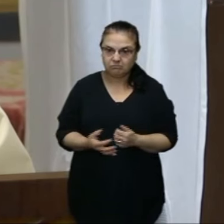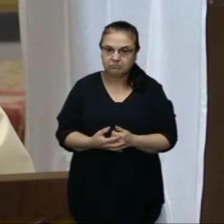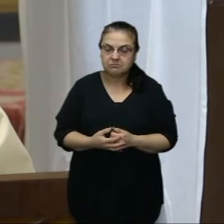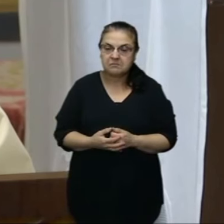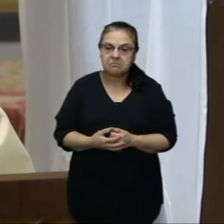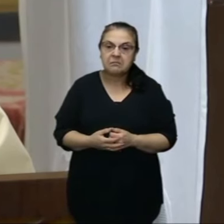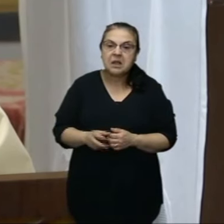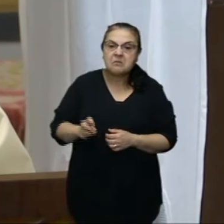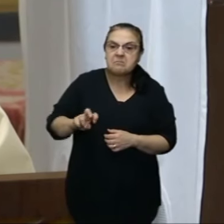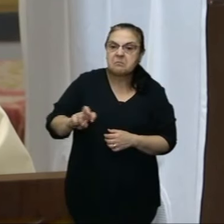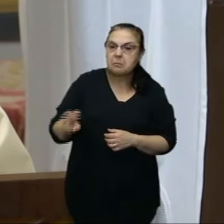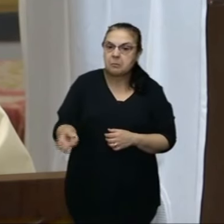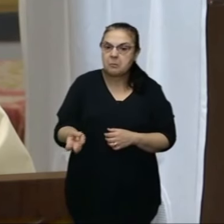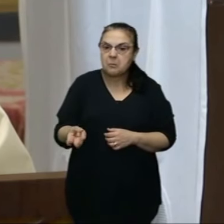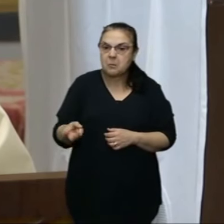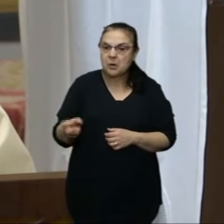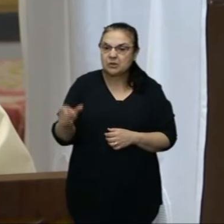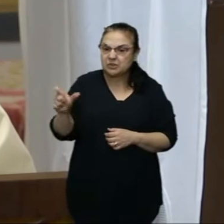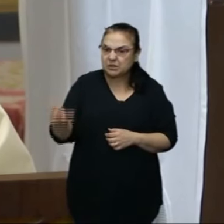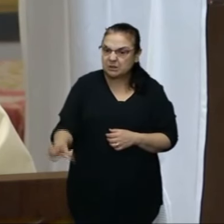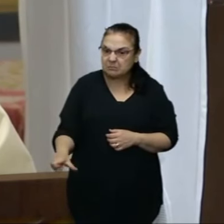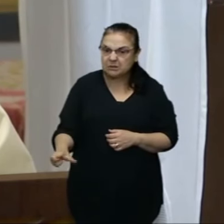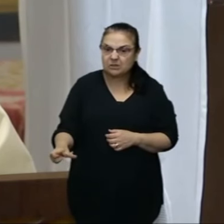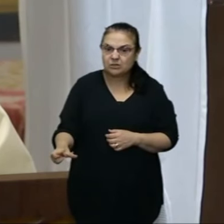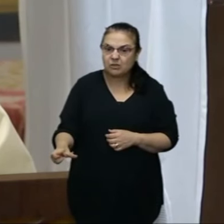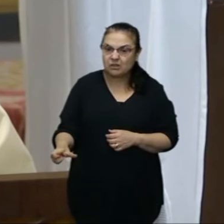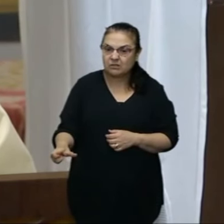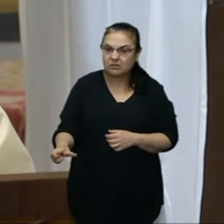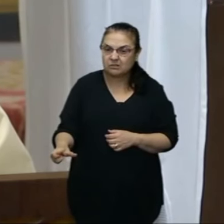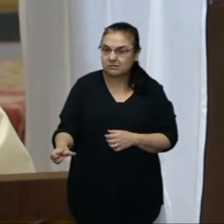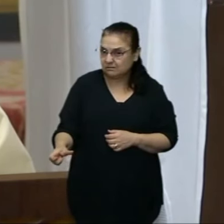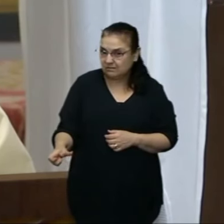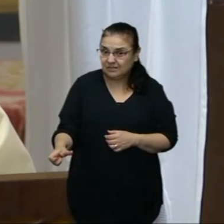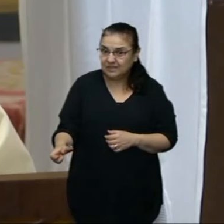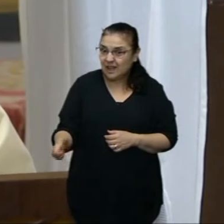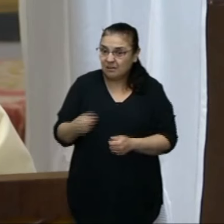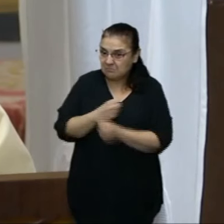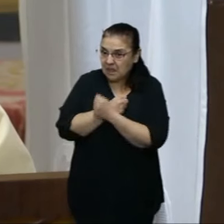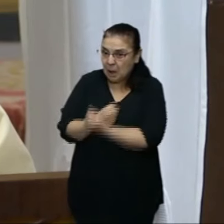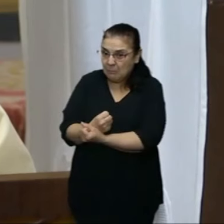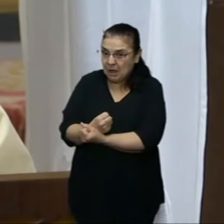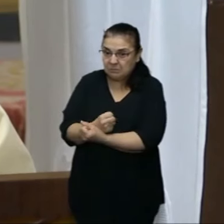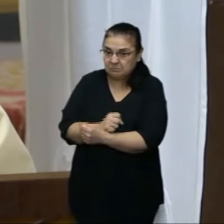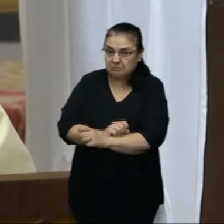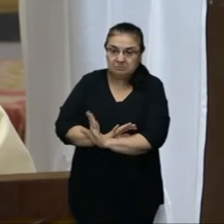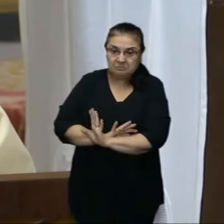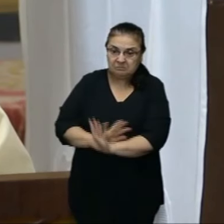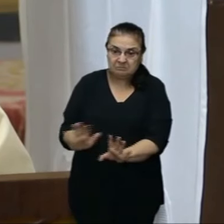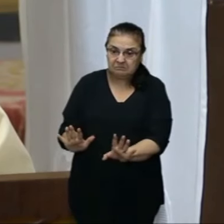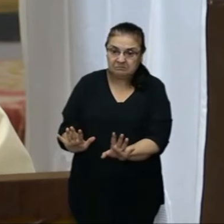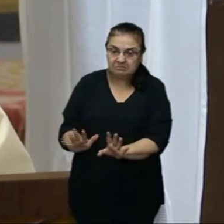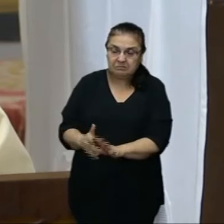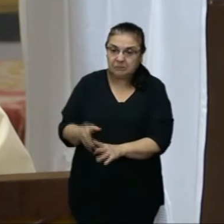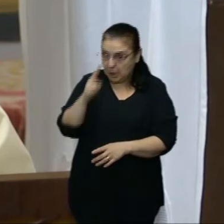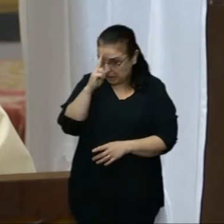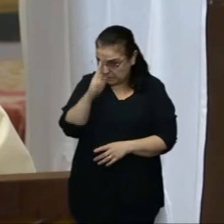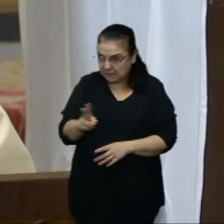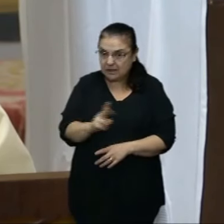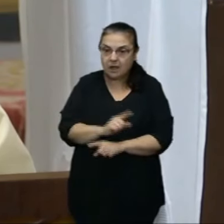El otro no solamente no es ya alguien a quien amar, a quien